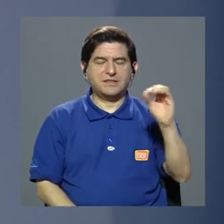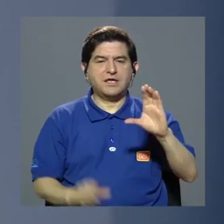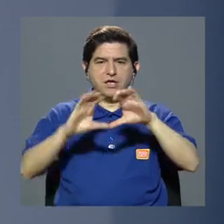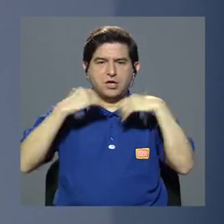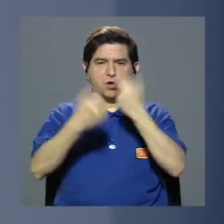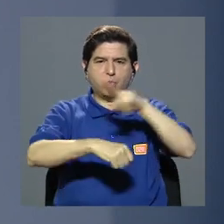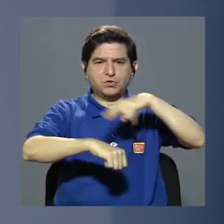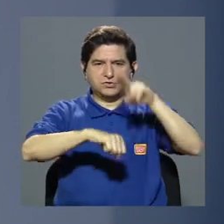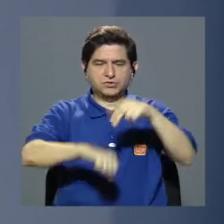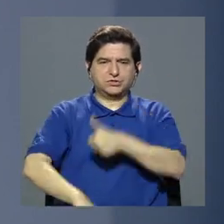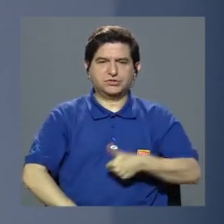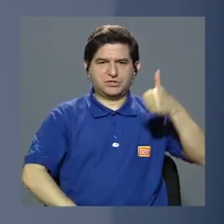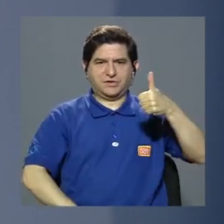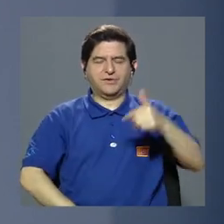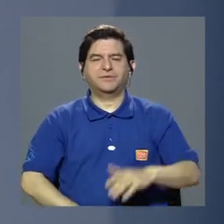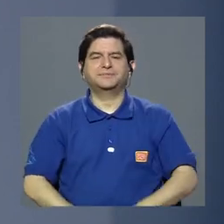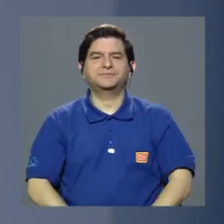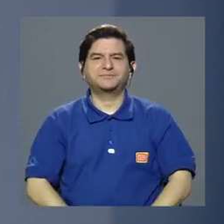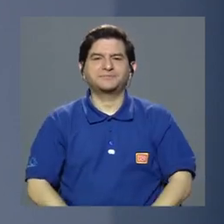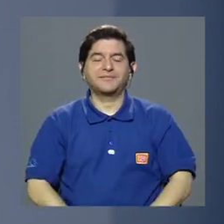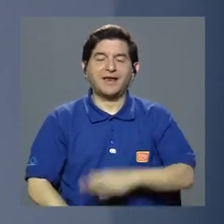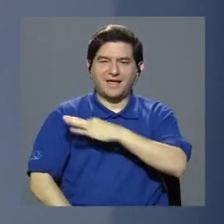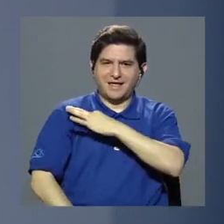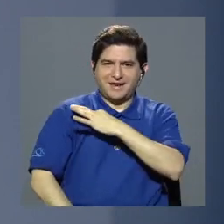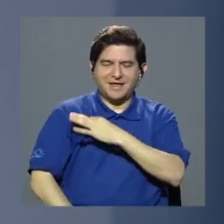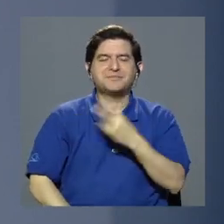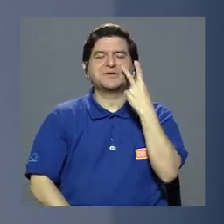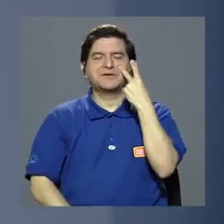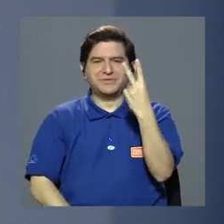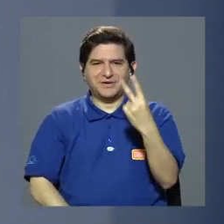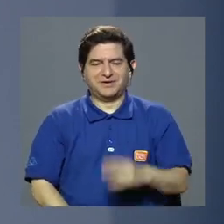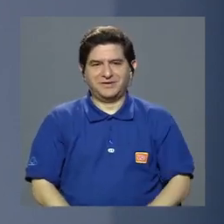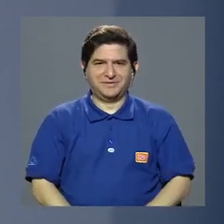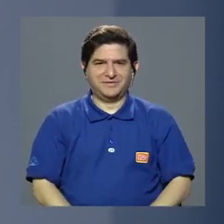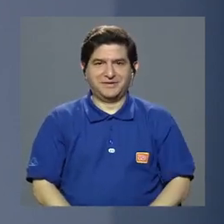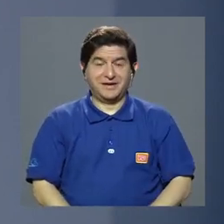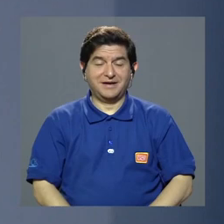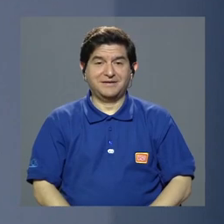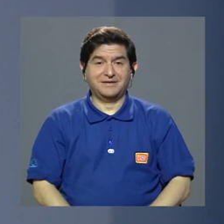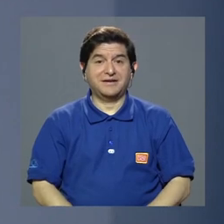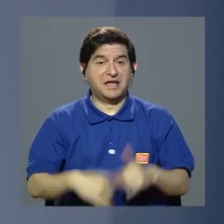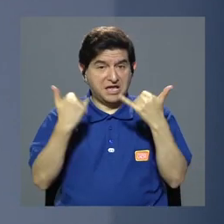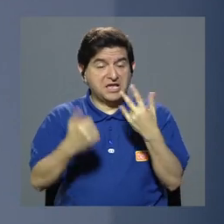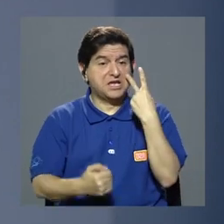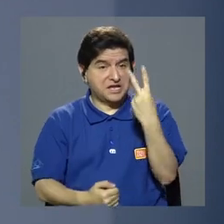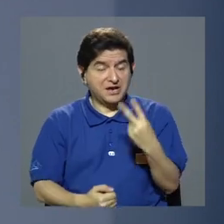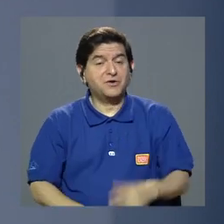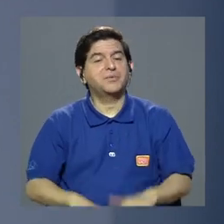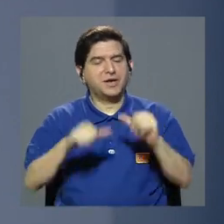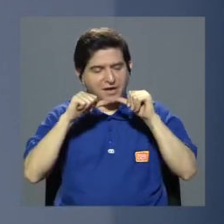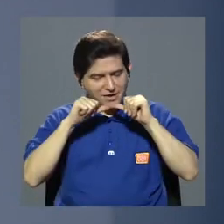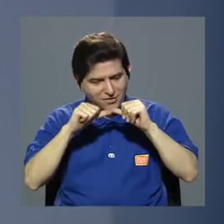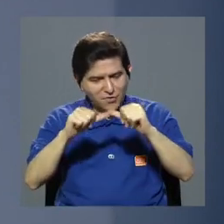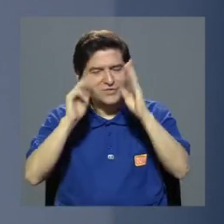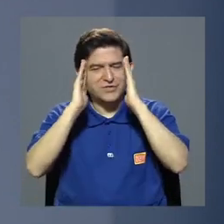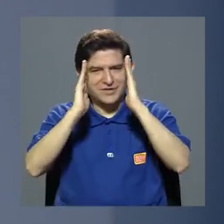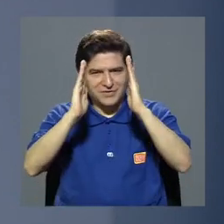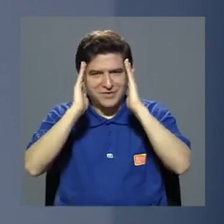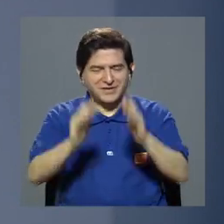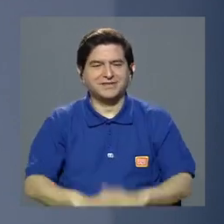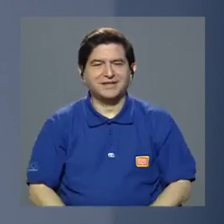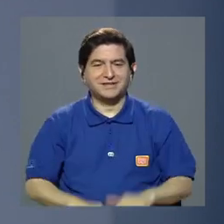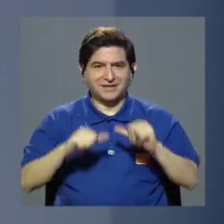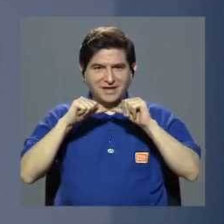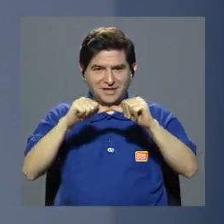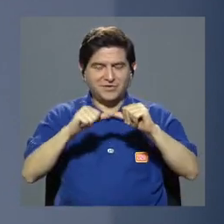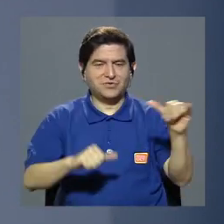consejo nacional de rectores y lo invito a que lo vea si no lo ha visto y si ya lo vio pues que siga en sintonía